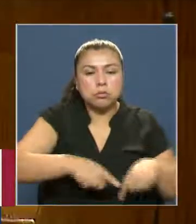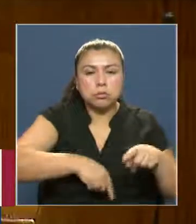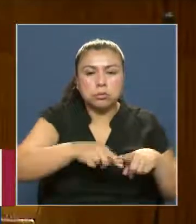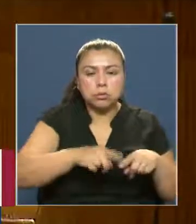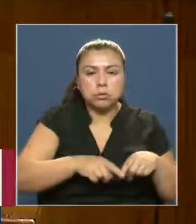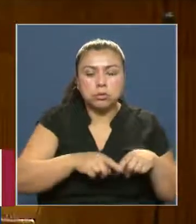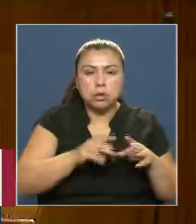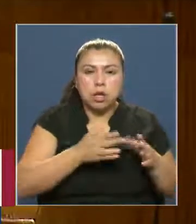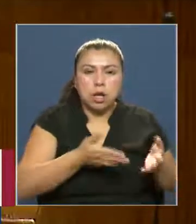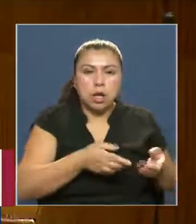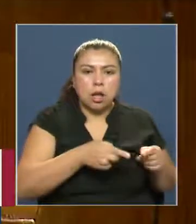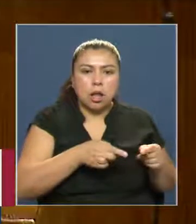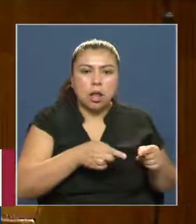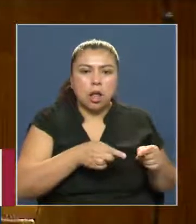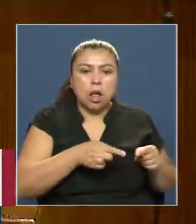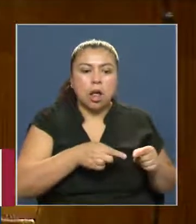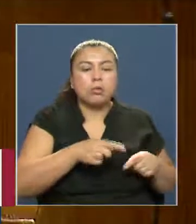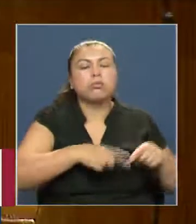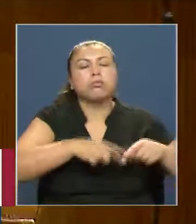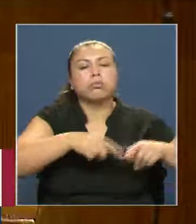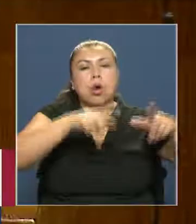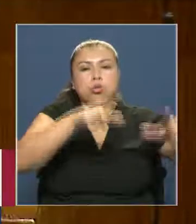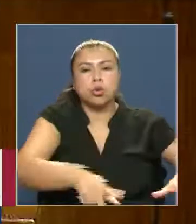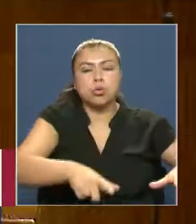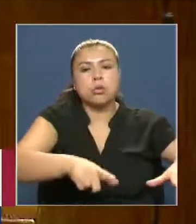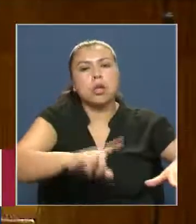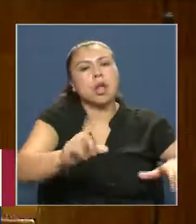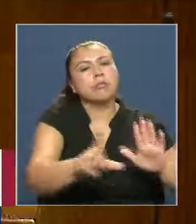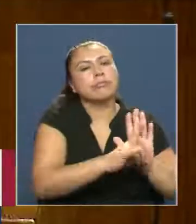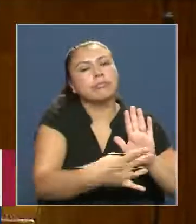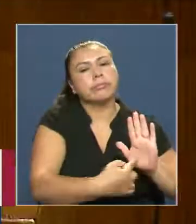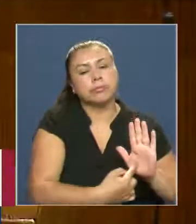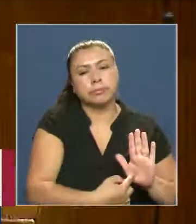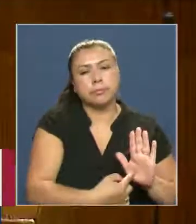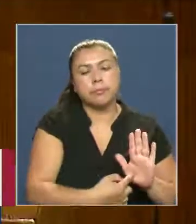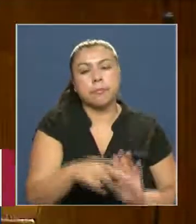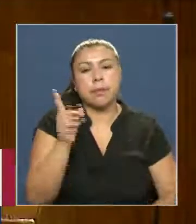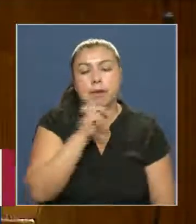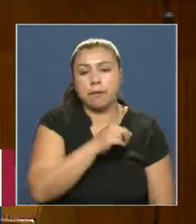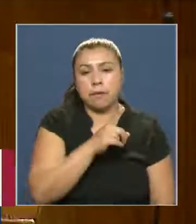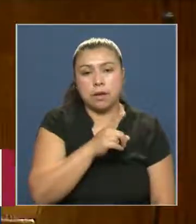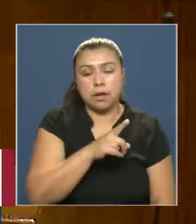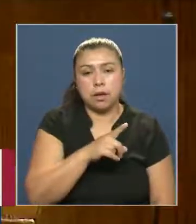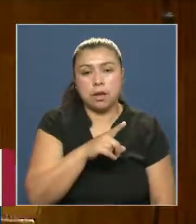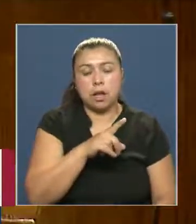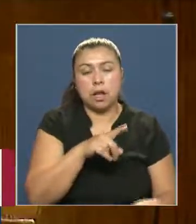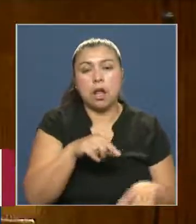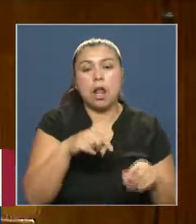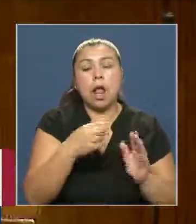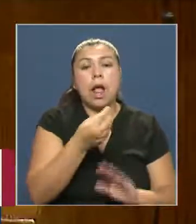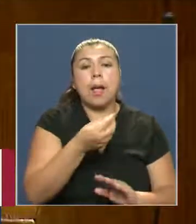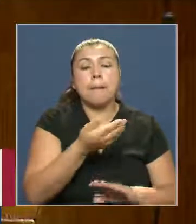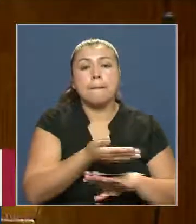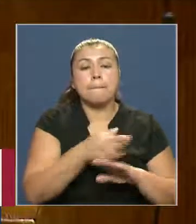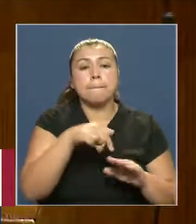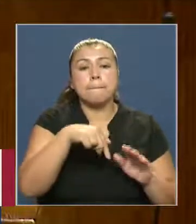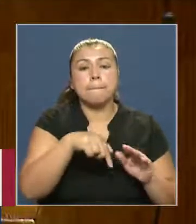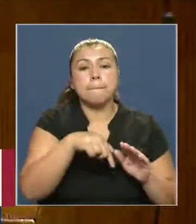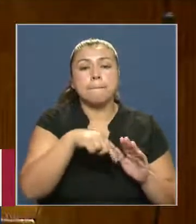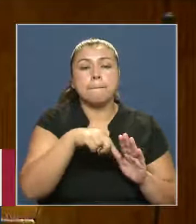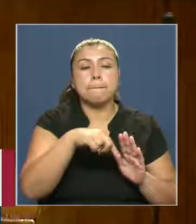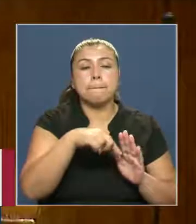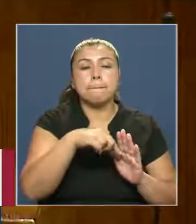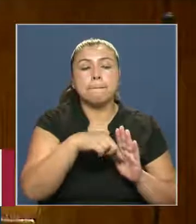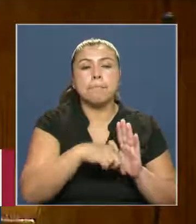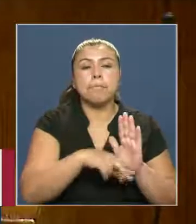a la conformación de un loteo o asentamiento regular. Finalmente, se prorroga la vigencia del procedimiento simplificado